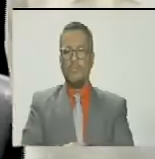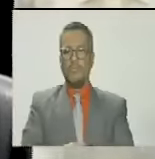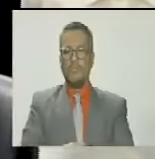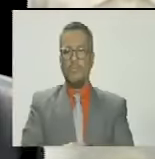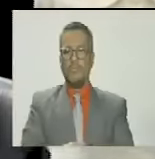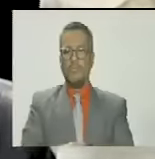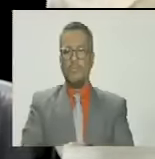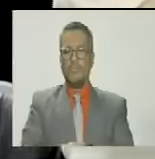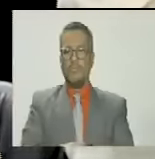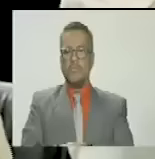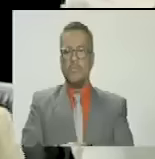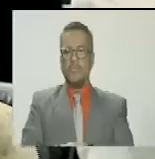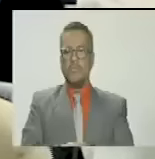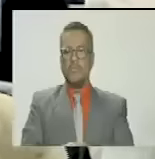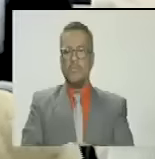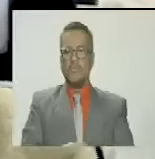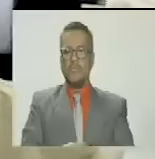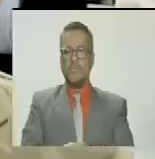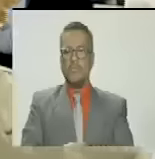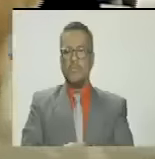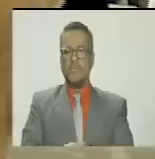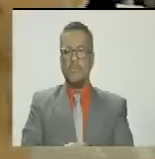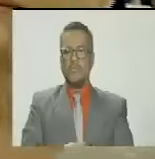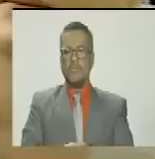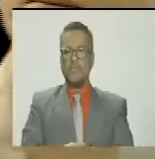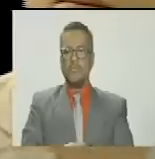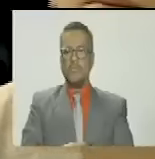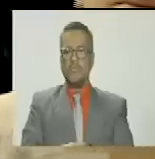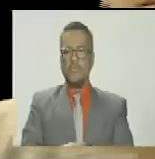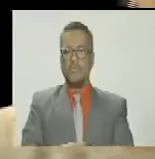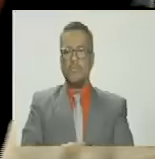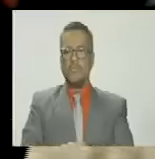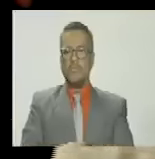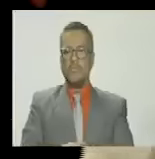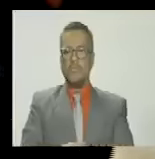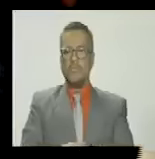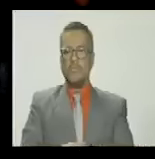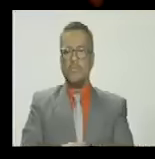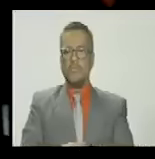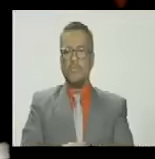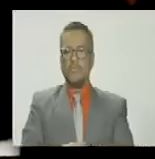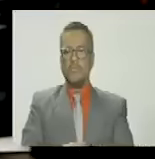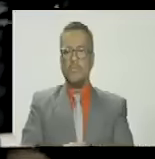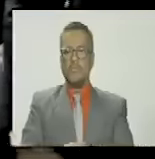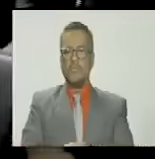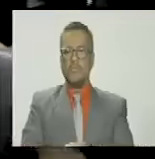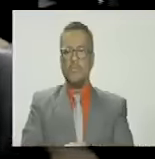Abajo cadenas, gritaba el Señor, y el